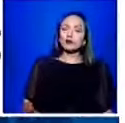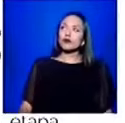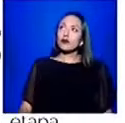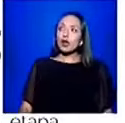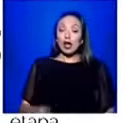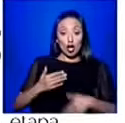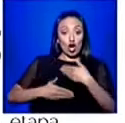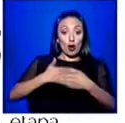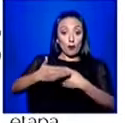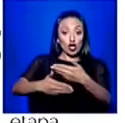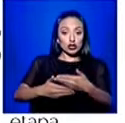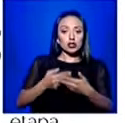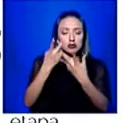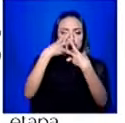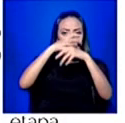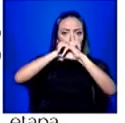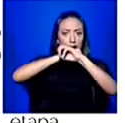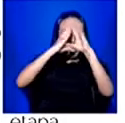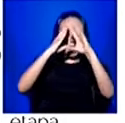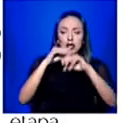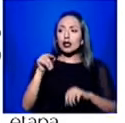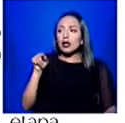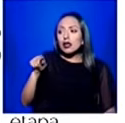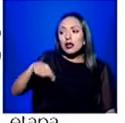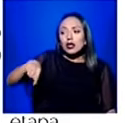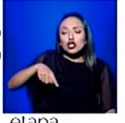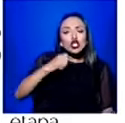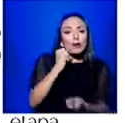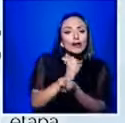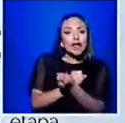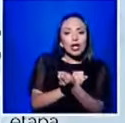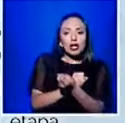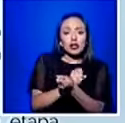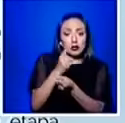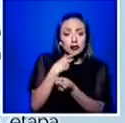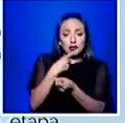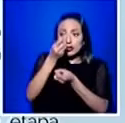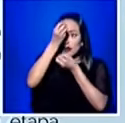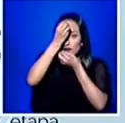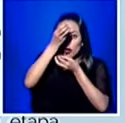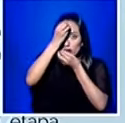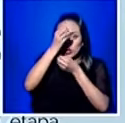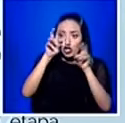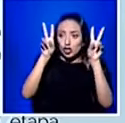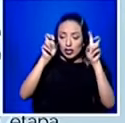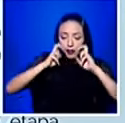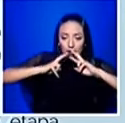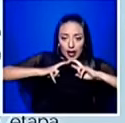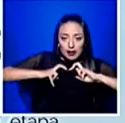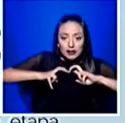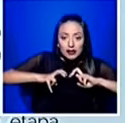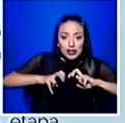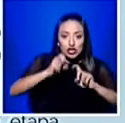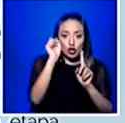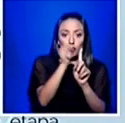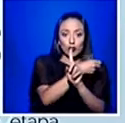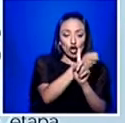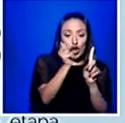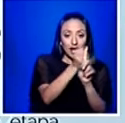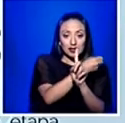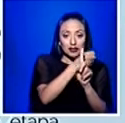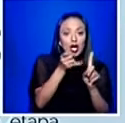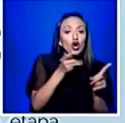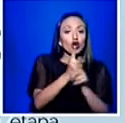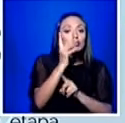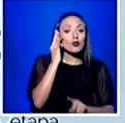del proceso, aclaró que el Código Orgánico Integral Penal dispone que la información relacionada con investigaciones por presunta violencia contra la